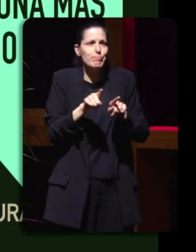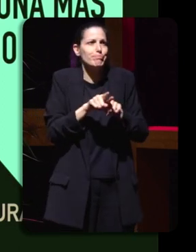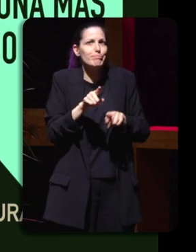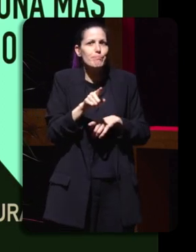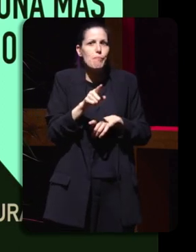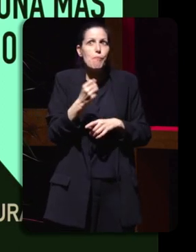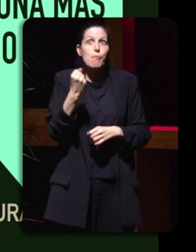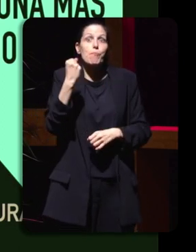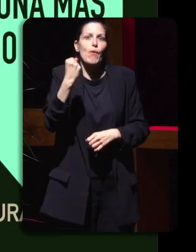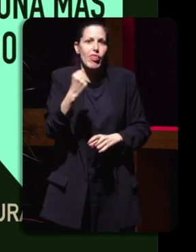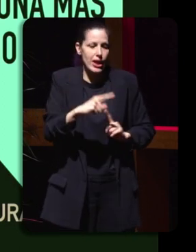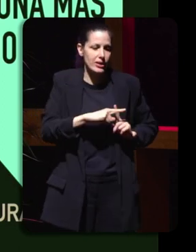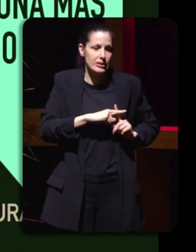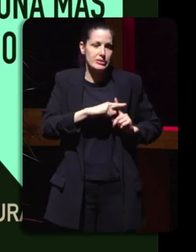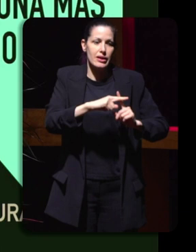sacrificiales